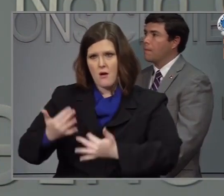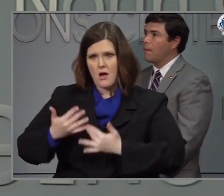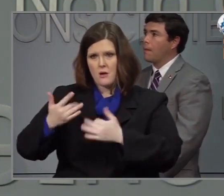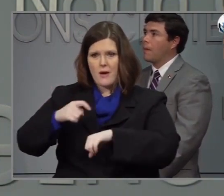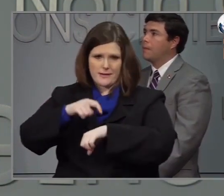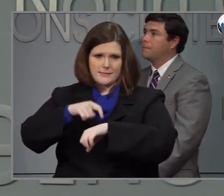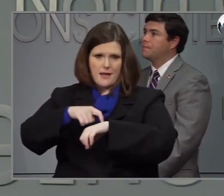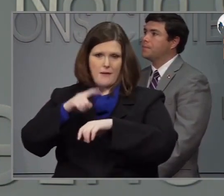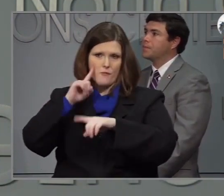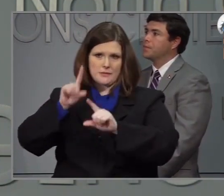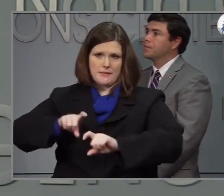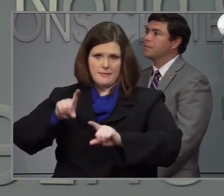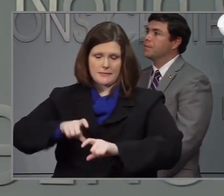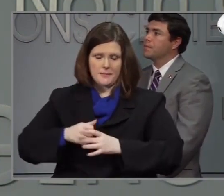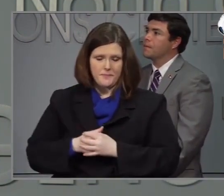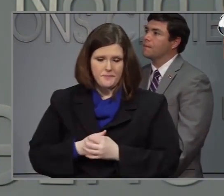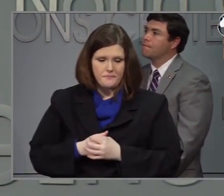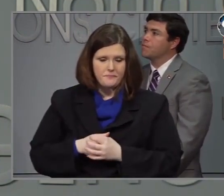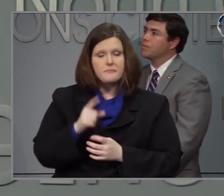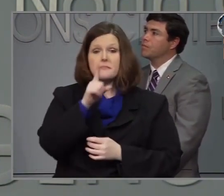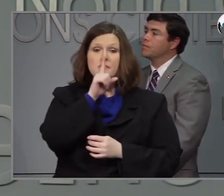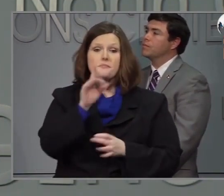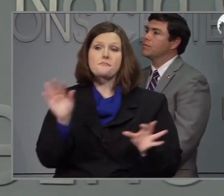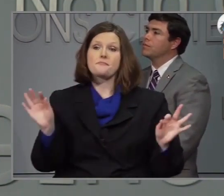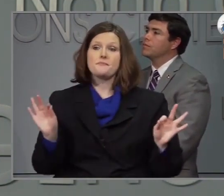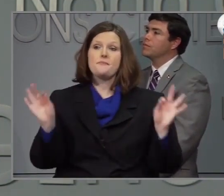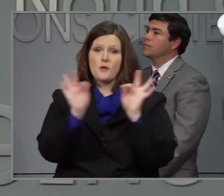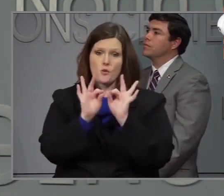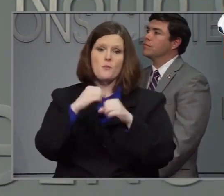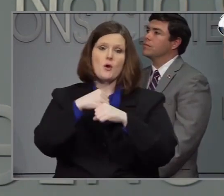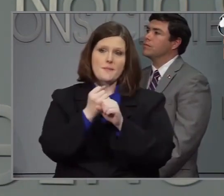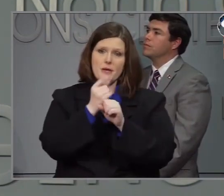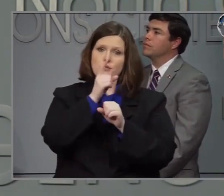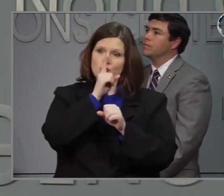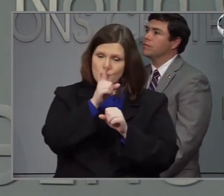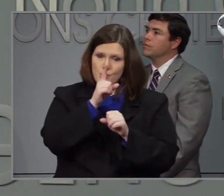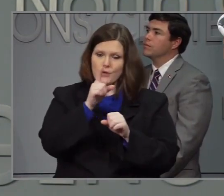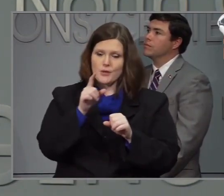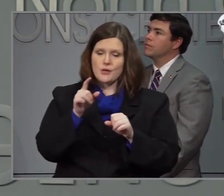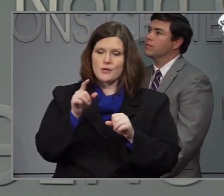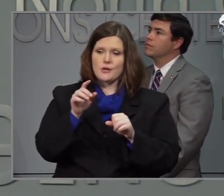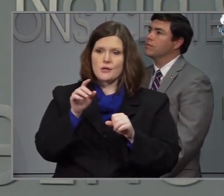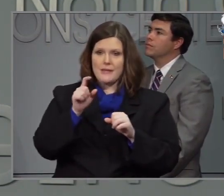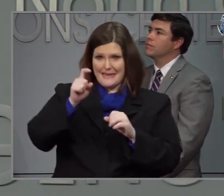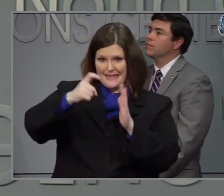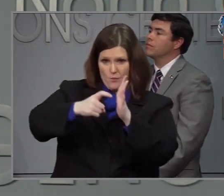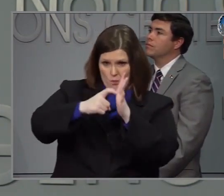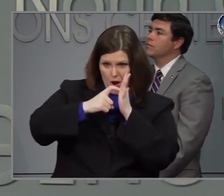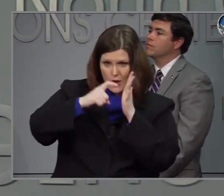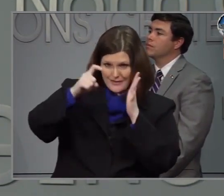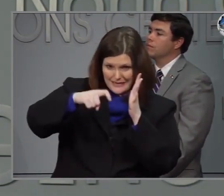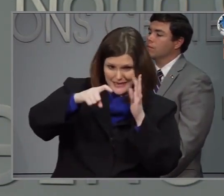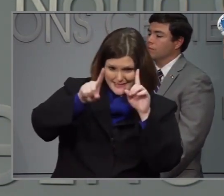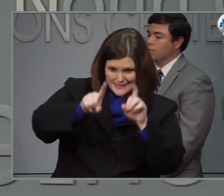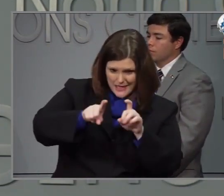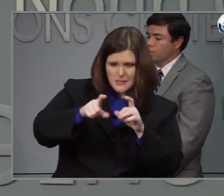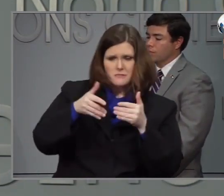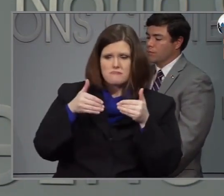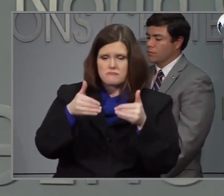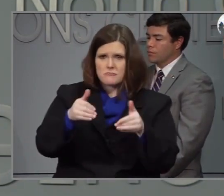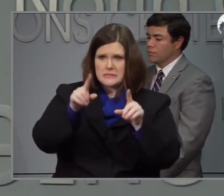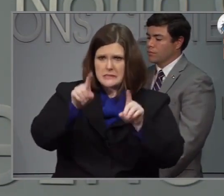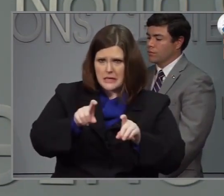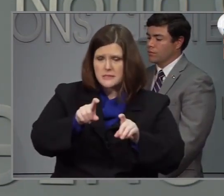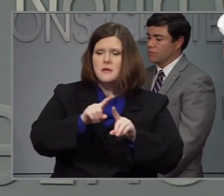están pendientes en la fila y es bien importante cerciorándonos que las personas que deben de recibir una